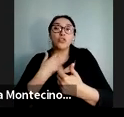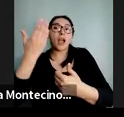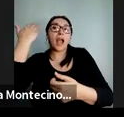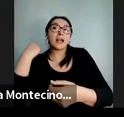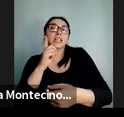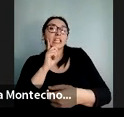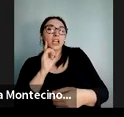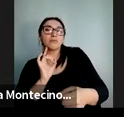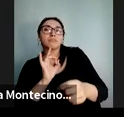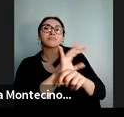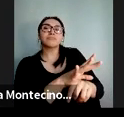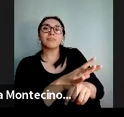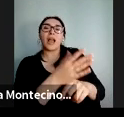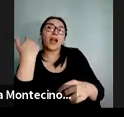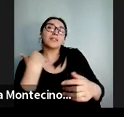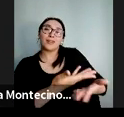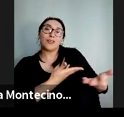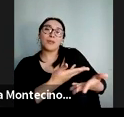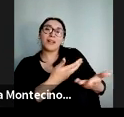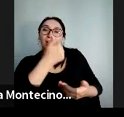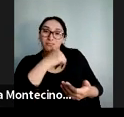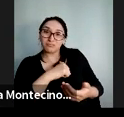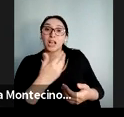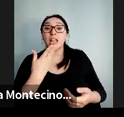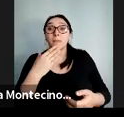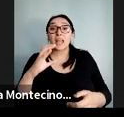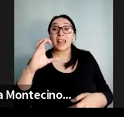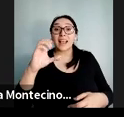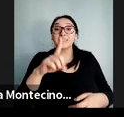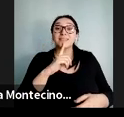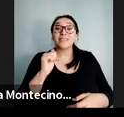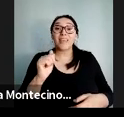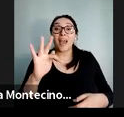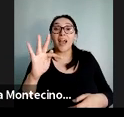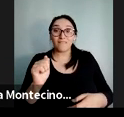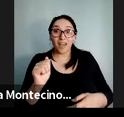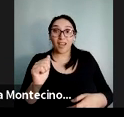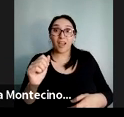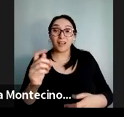también para poder evitar estafas, entre otro tipo de delitos que se pueden dar a través de Internet.